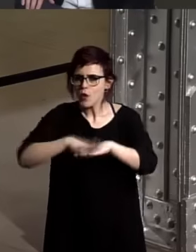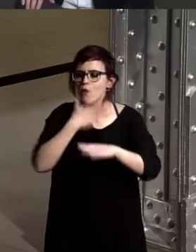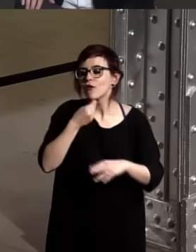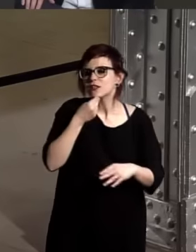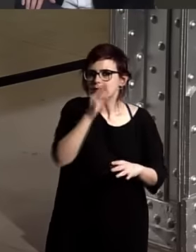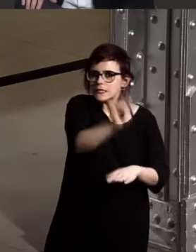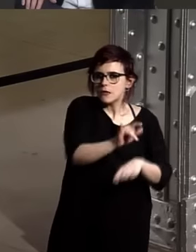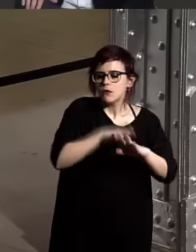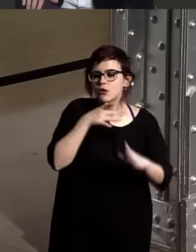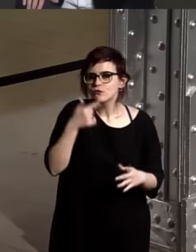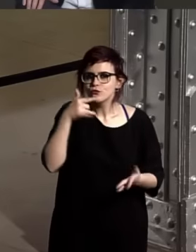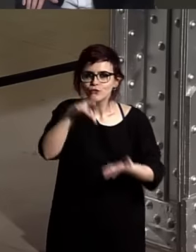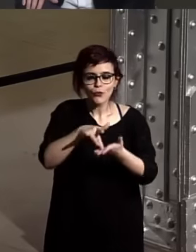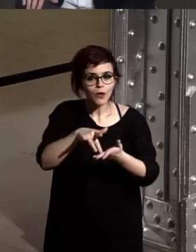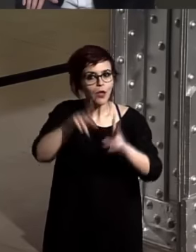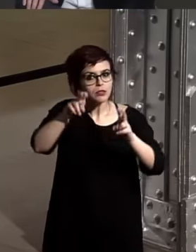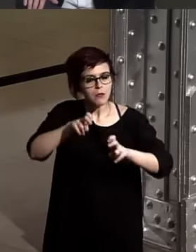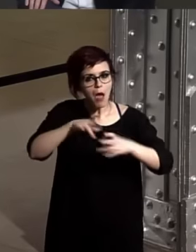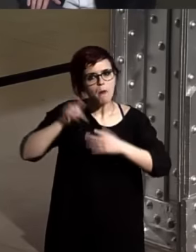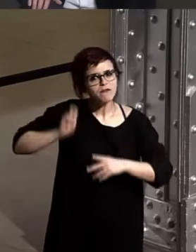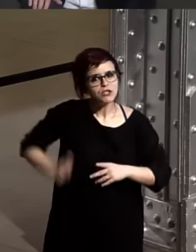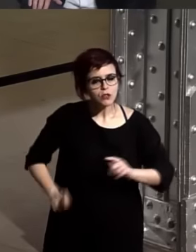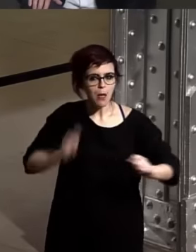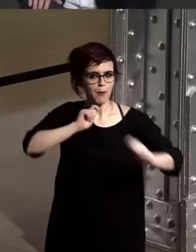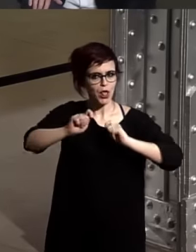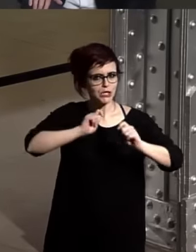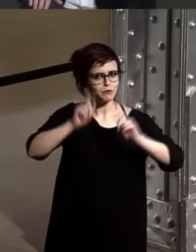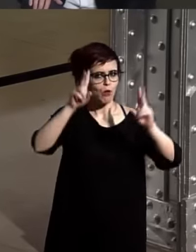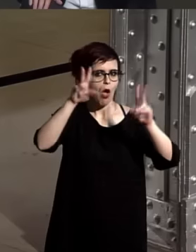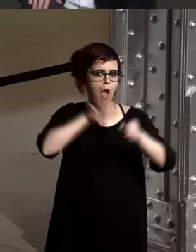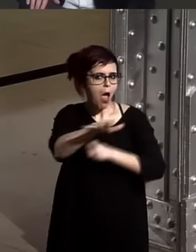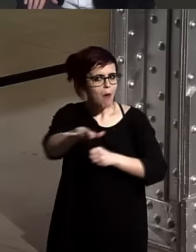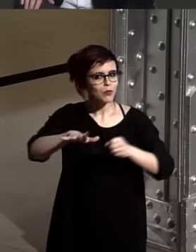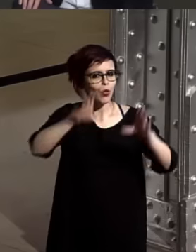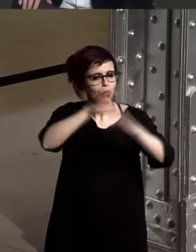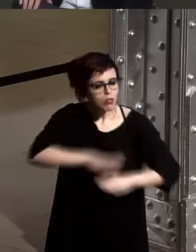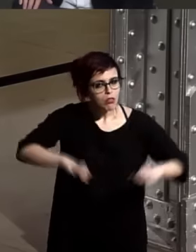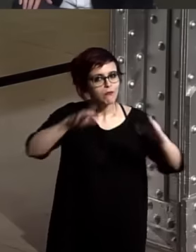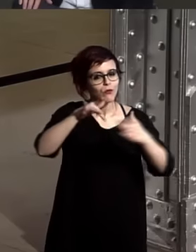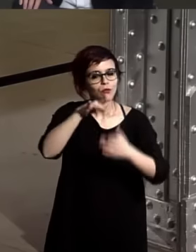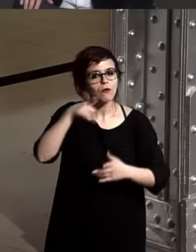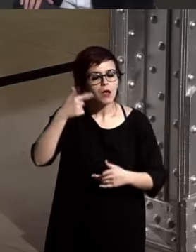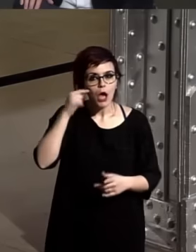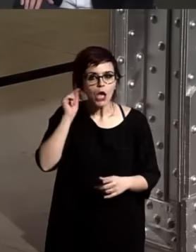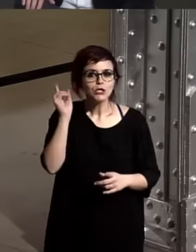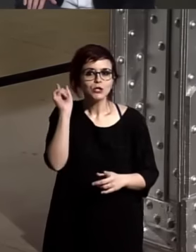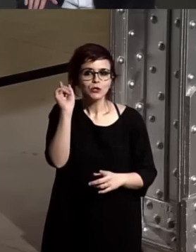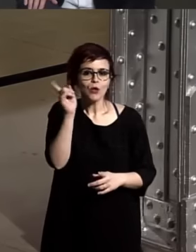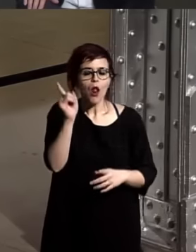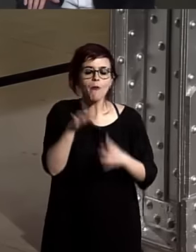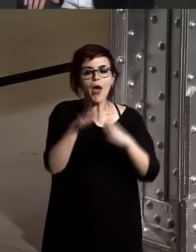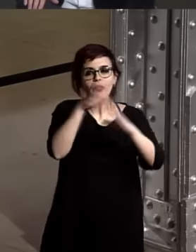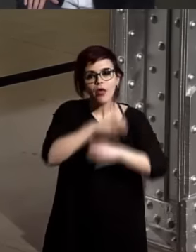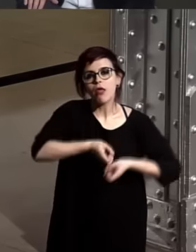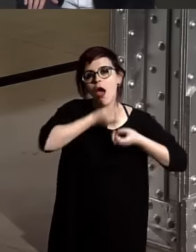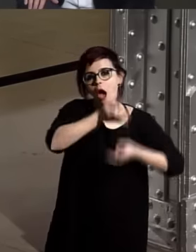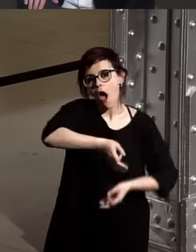no Pero a medida que te que vas avanzando en la profesión de periodismo científico encuentras que que no es solo explicar ciencia es